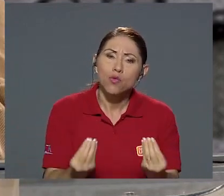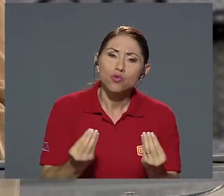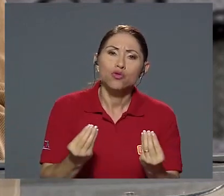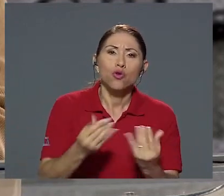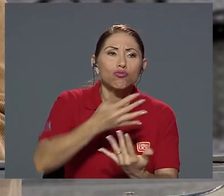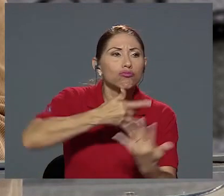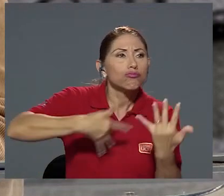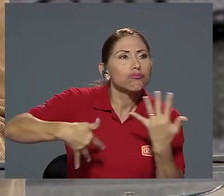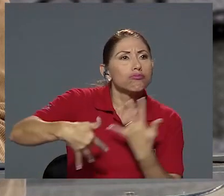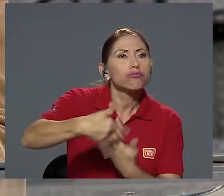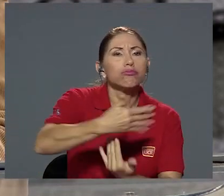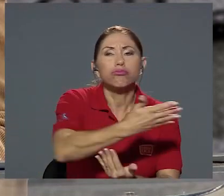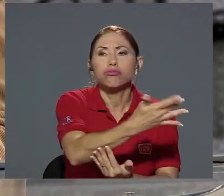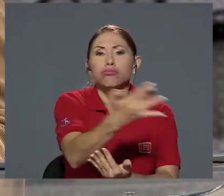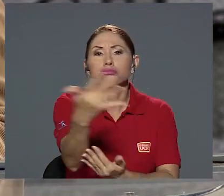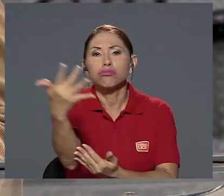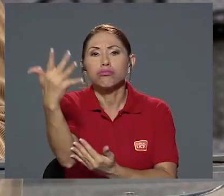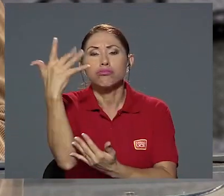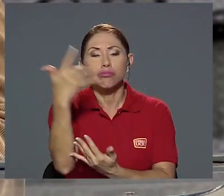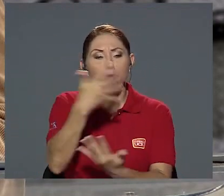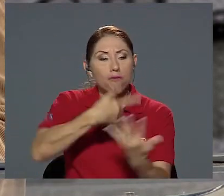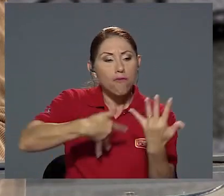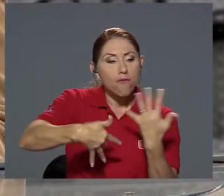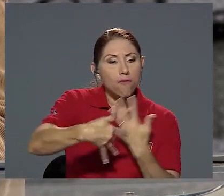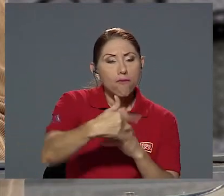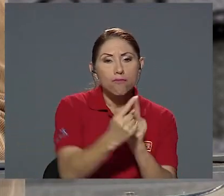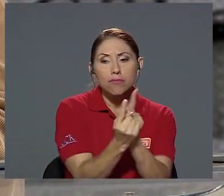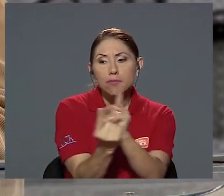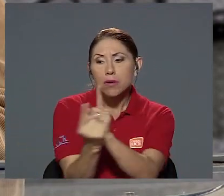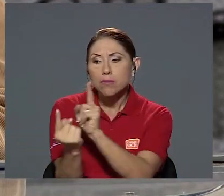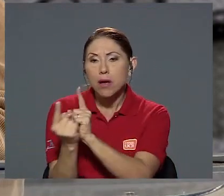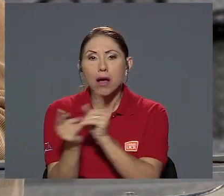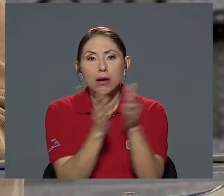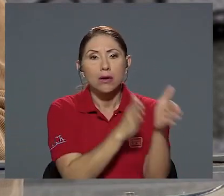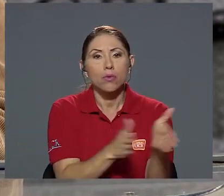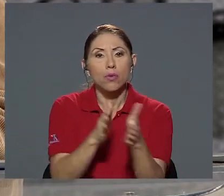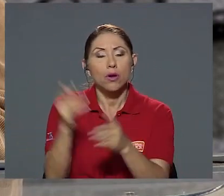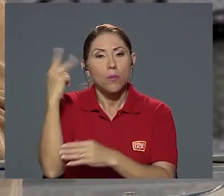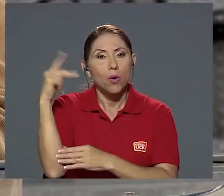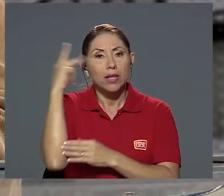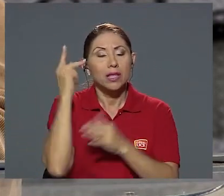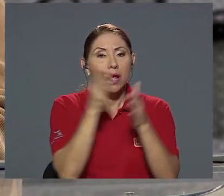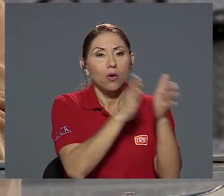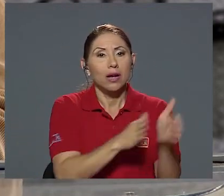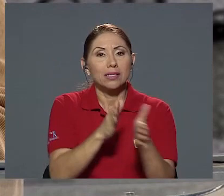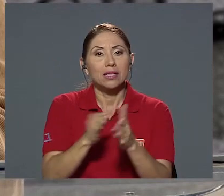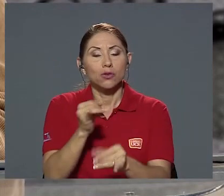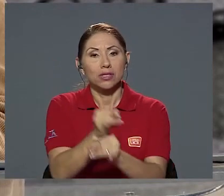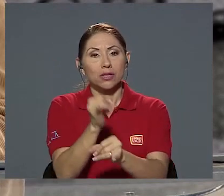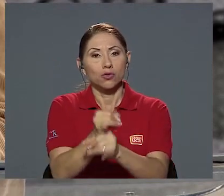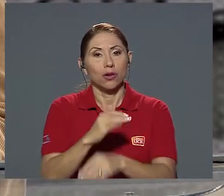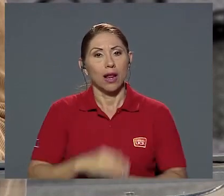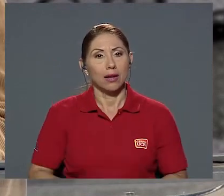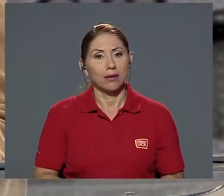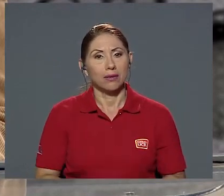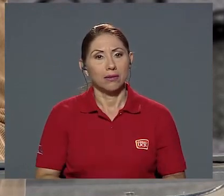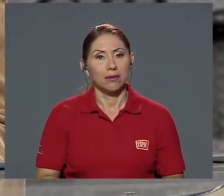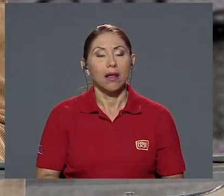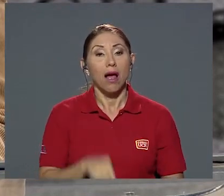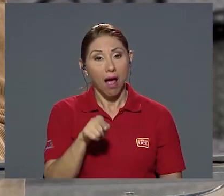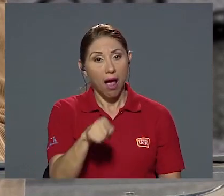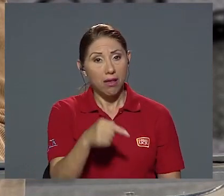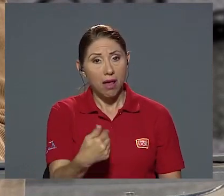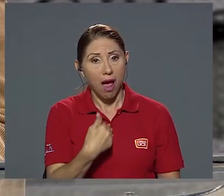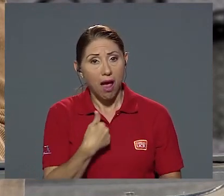en su relación con la naturaleza, en su relación con el otro, en su organización política, en su organización institucional. Me parece que hay elementos